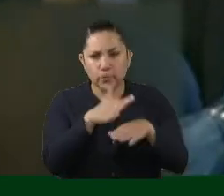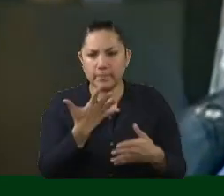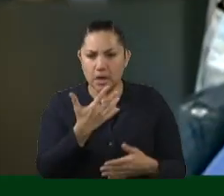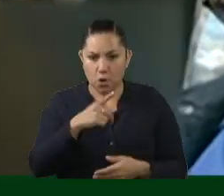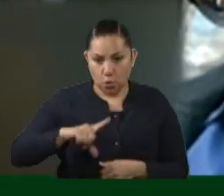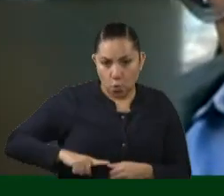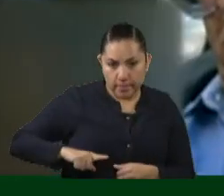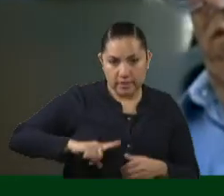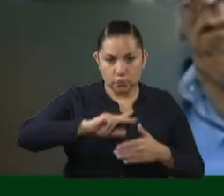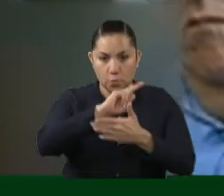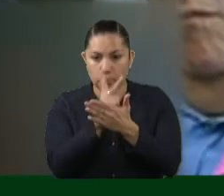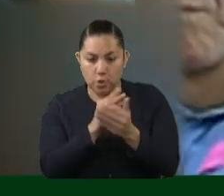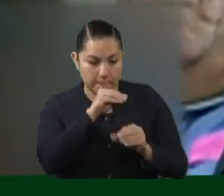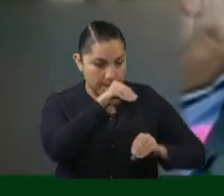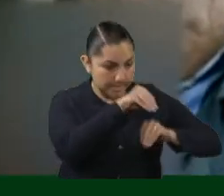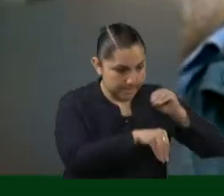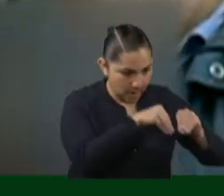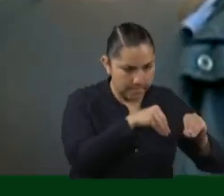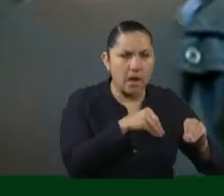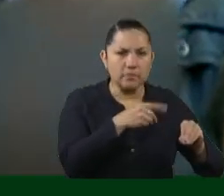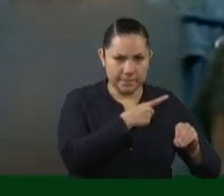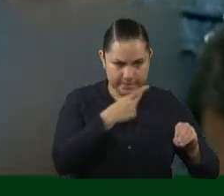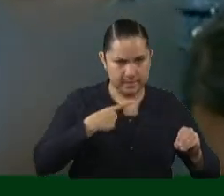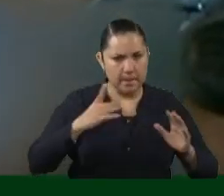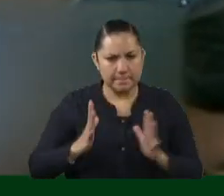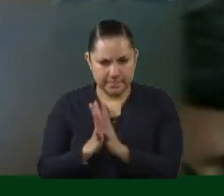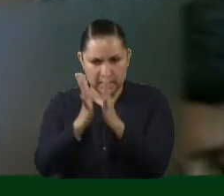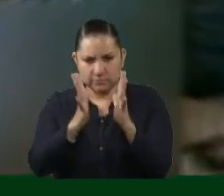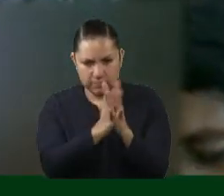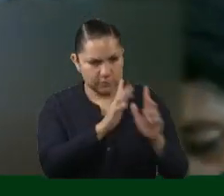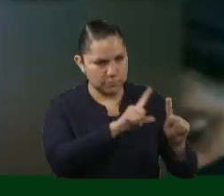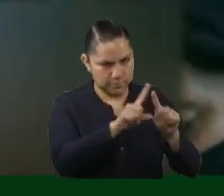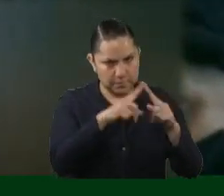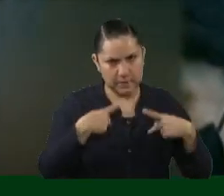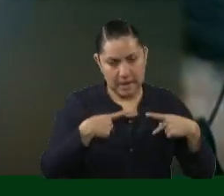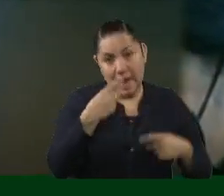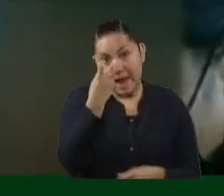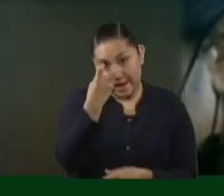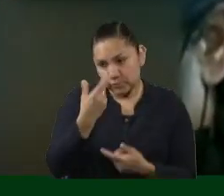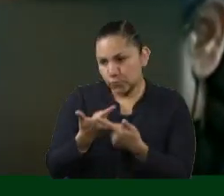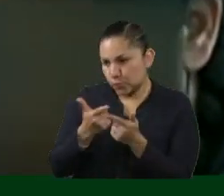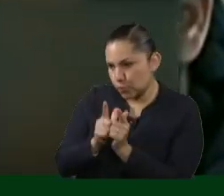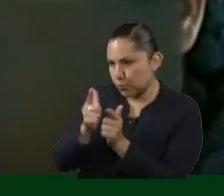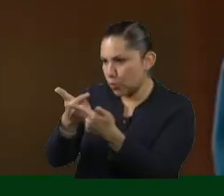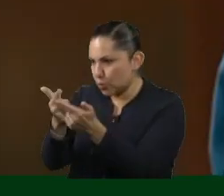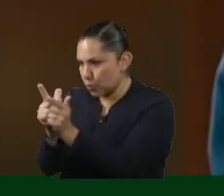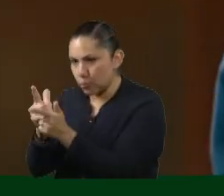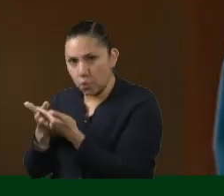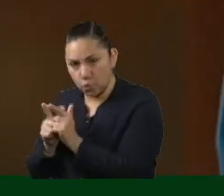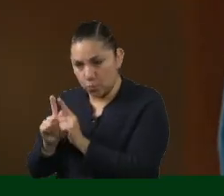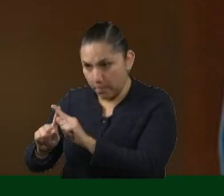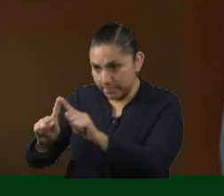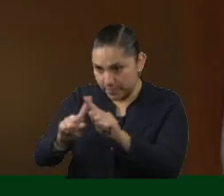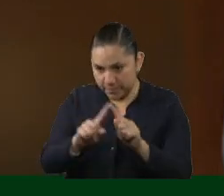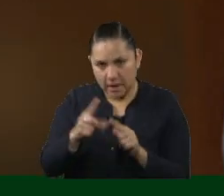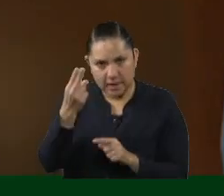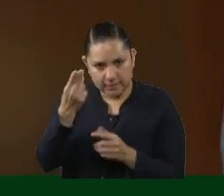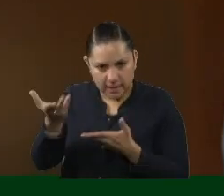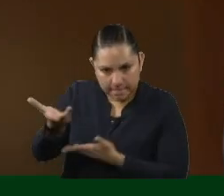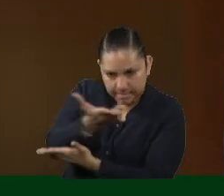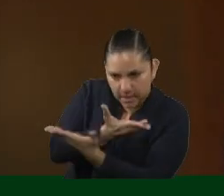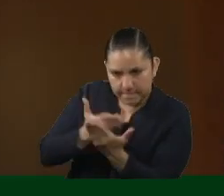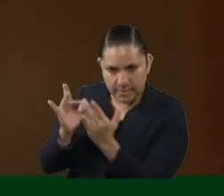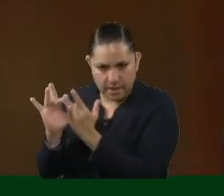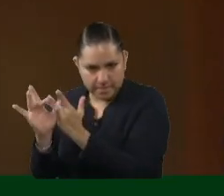hizo un llamado a reforzar el trabajo plural y establecer alianzas entre grupos diversos así como transformar El ejercicio del poder en diálogo